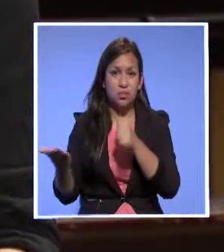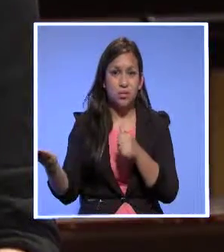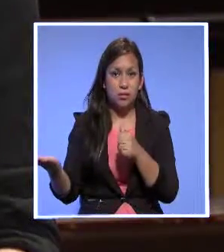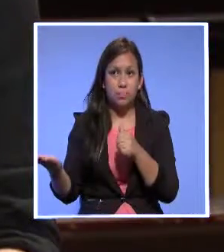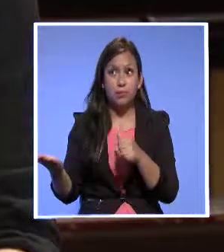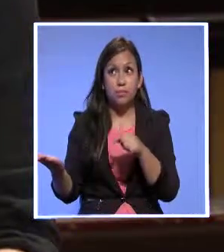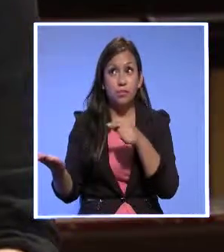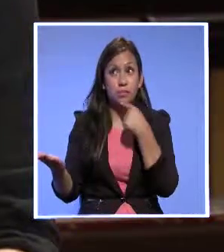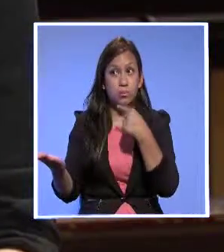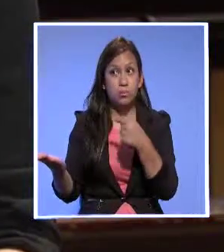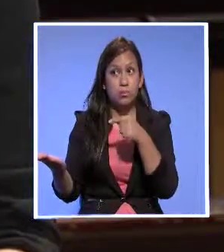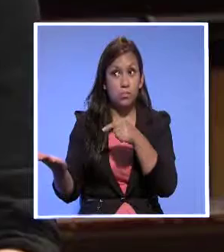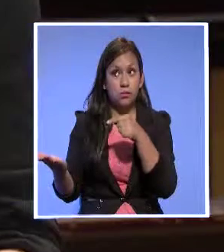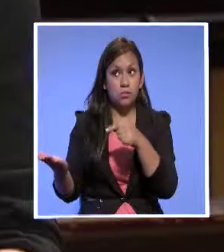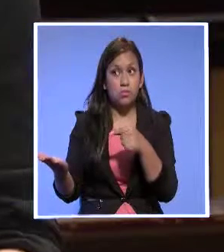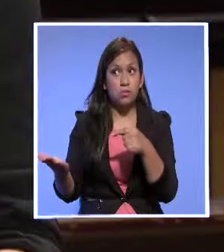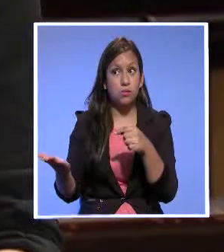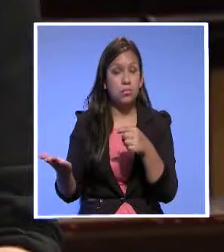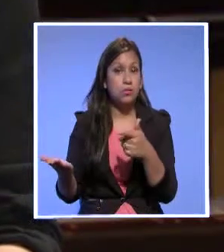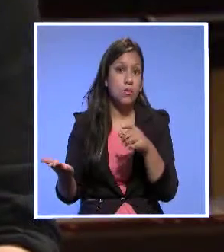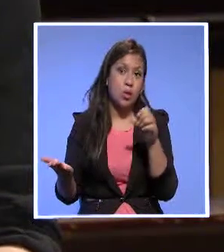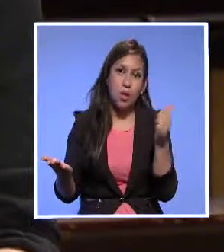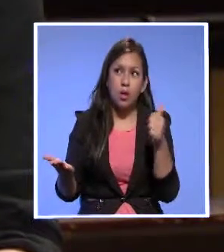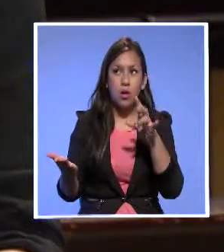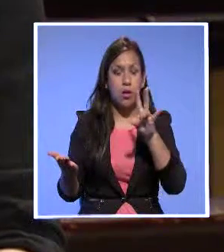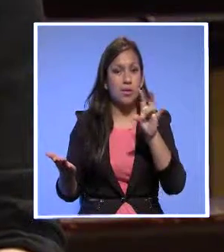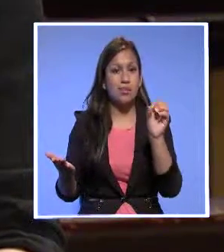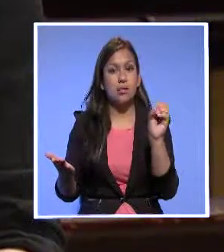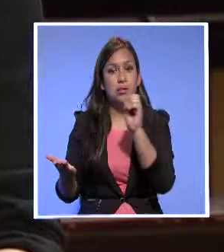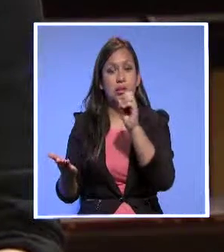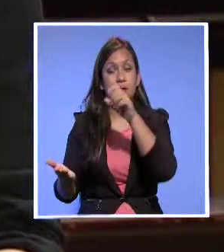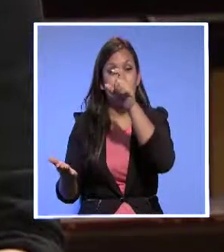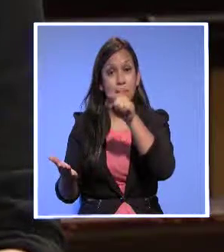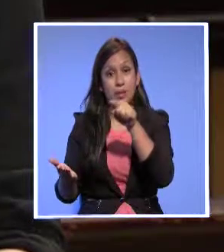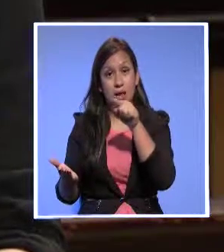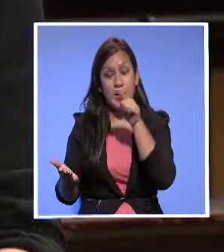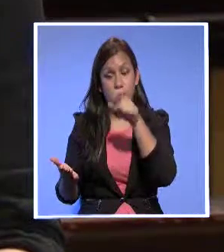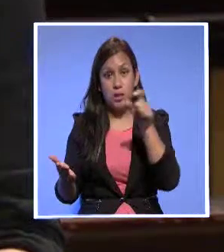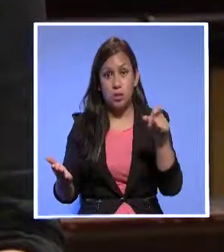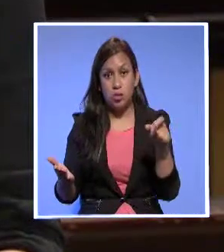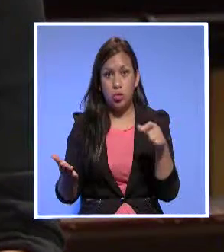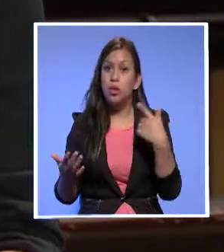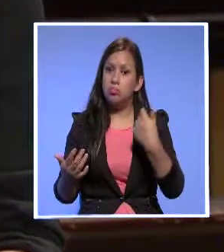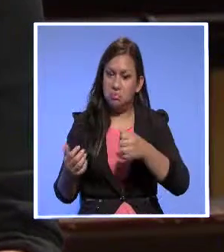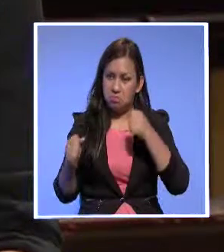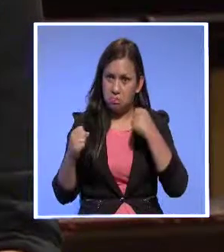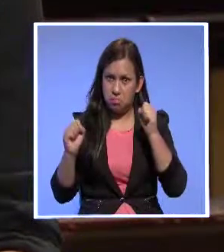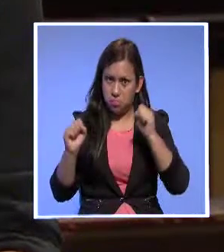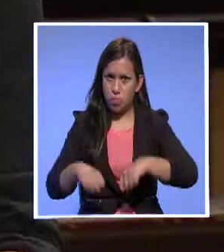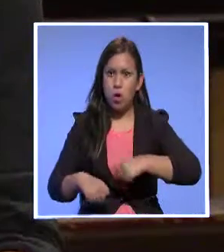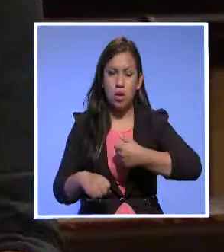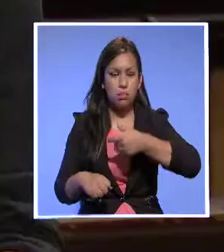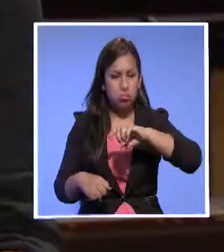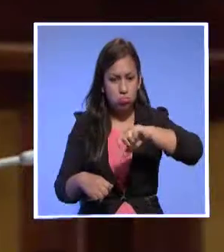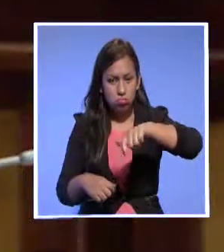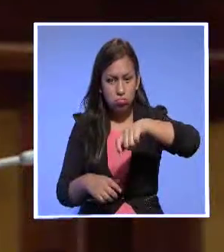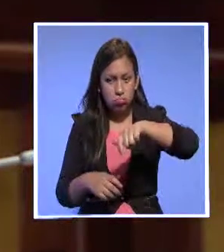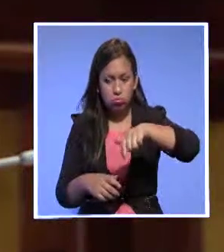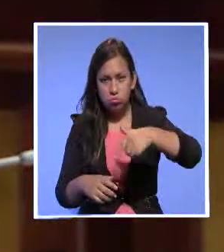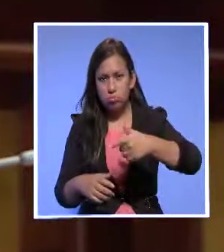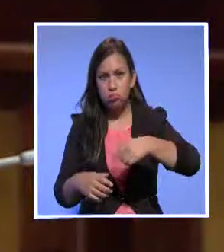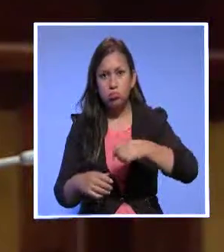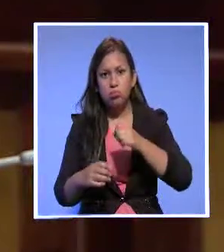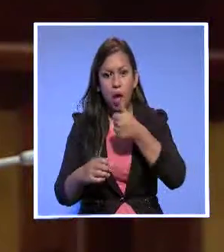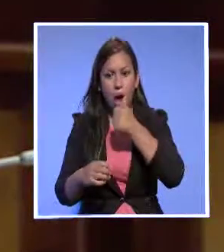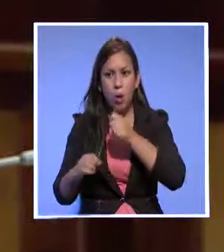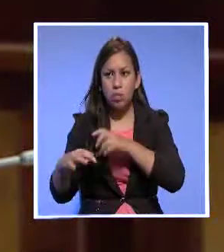como decíamos al inicio de esta entrevista alrededor de siete de 700 mil personas que se beneficiarían de esta planta pues sería la población